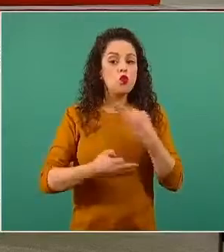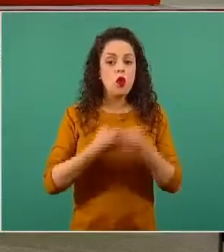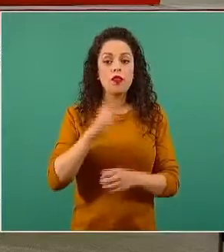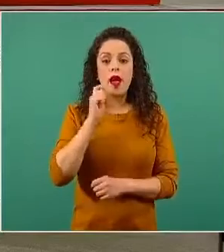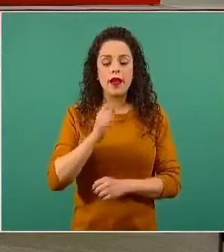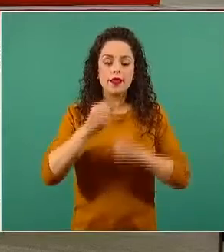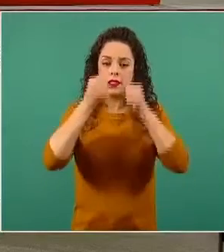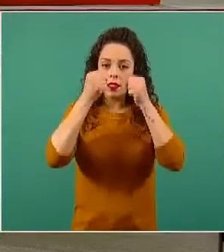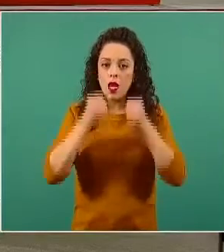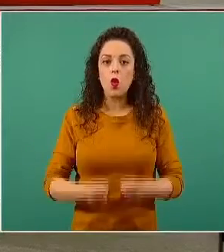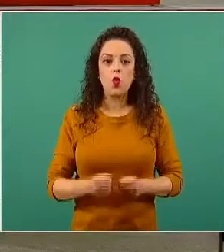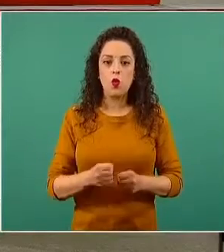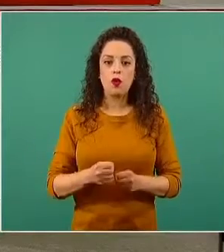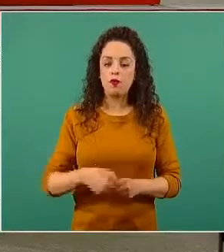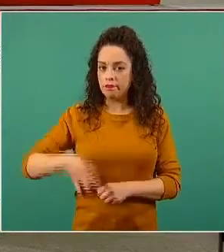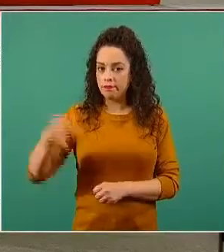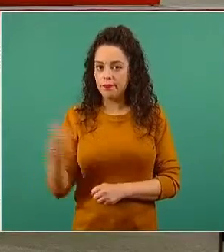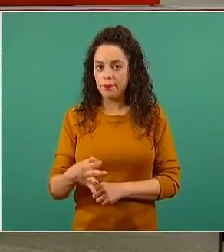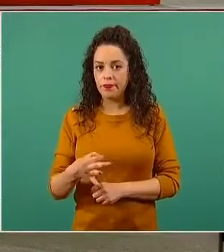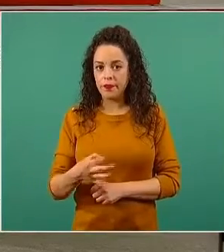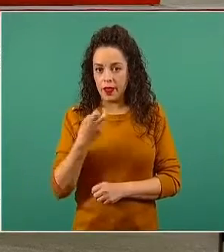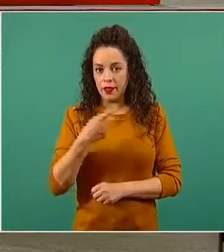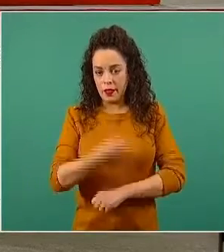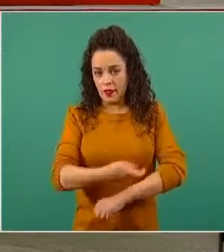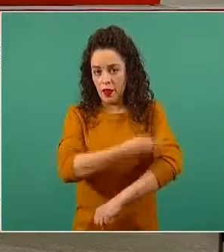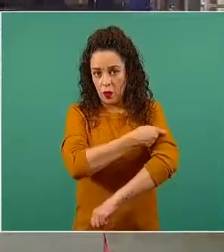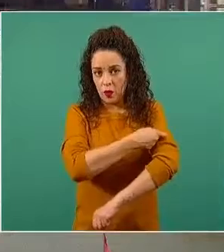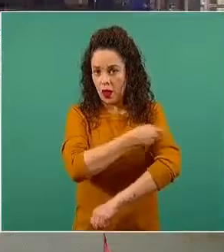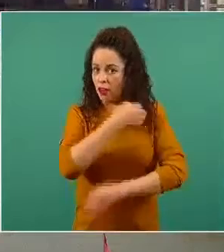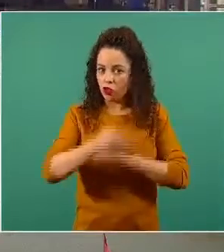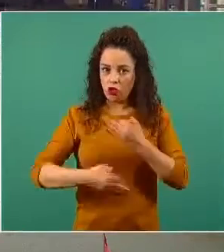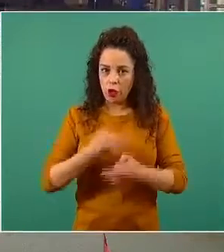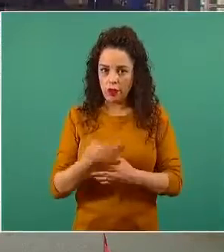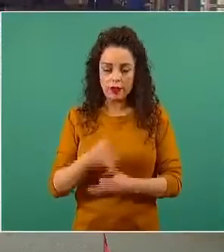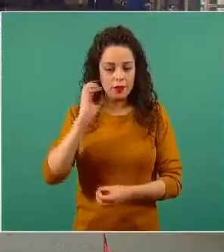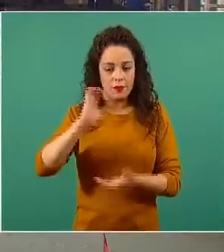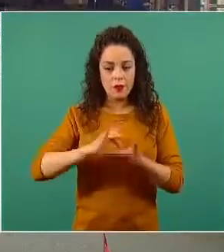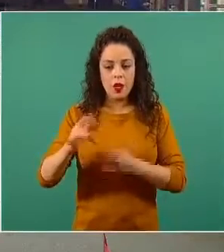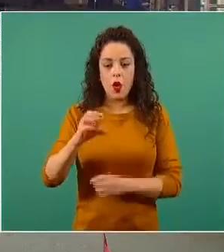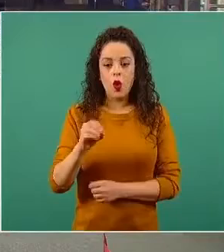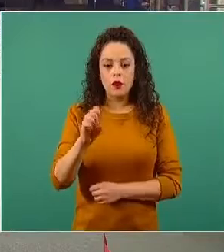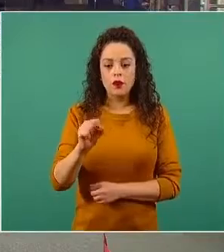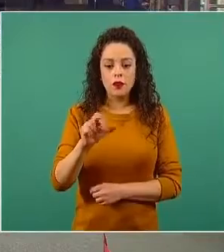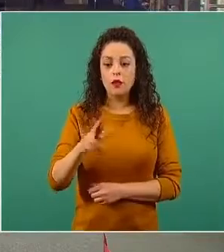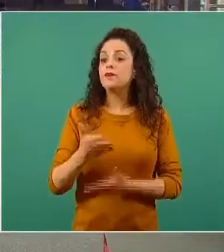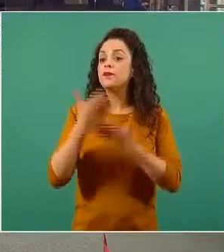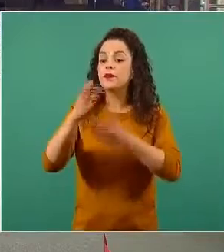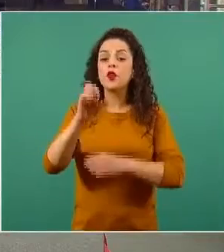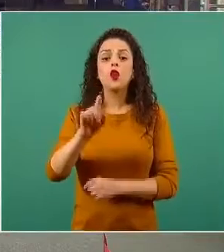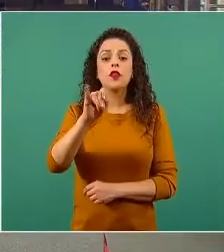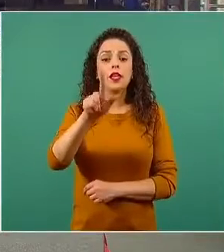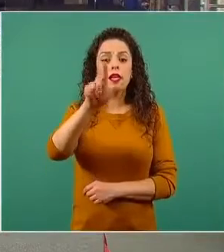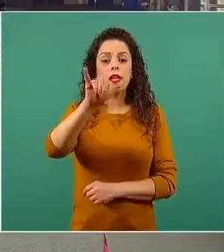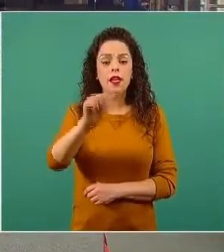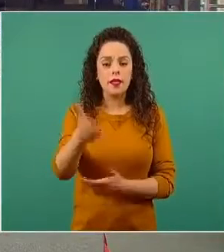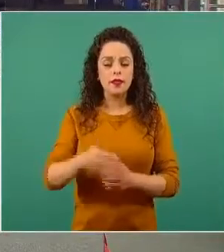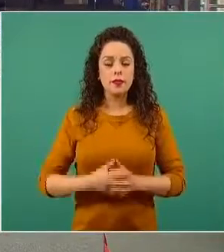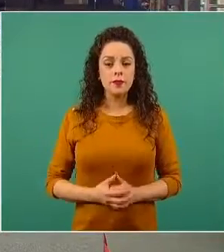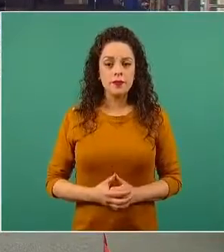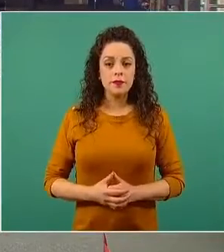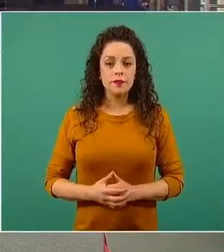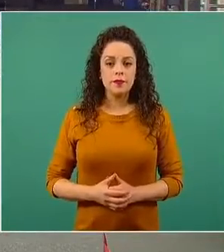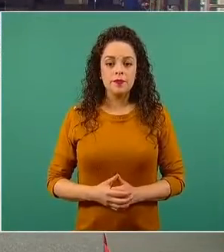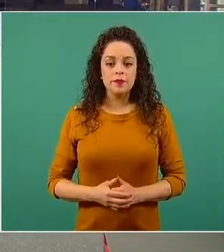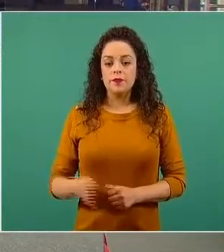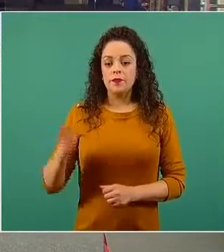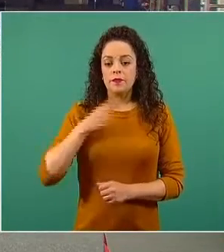vacunas seguras y eficaces. Gracias, Óscar. Otilia Carvajal, Diario La Razón.